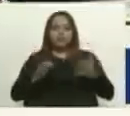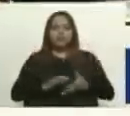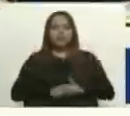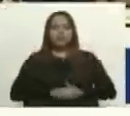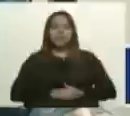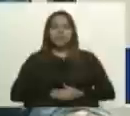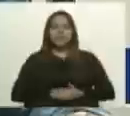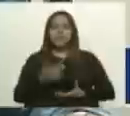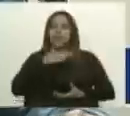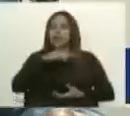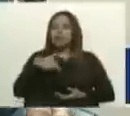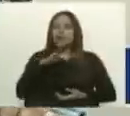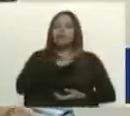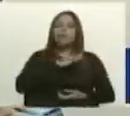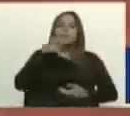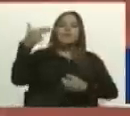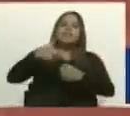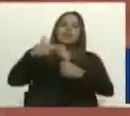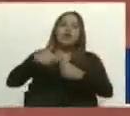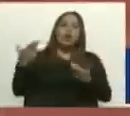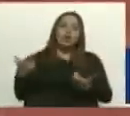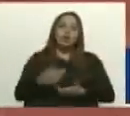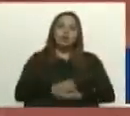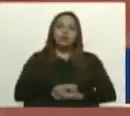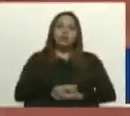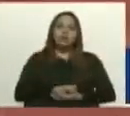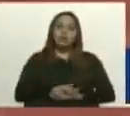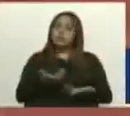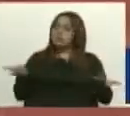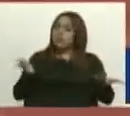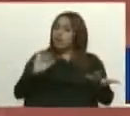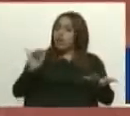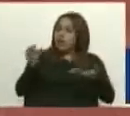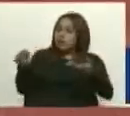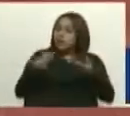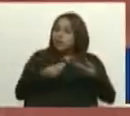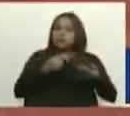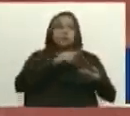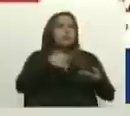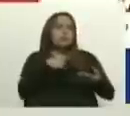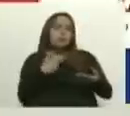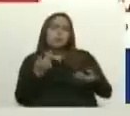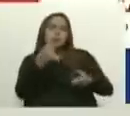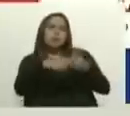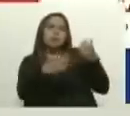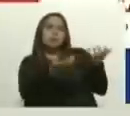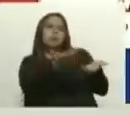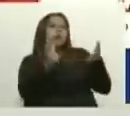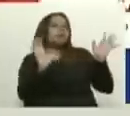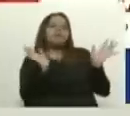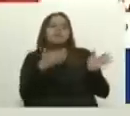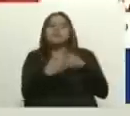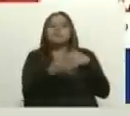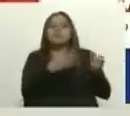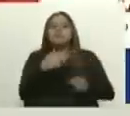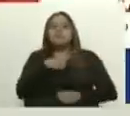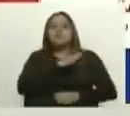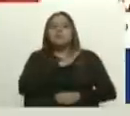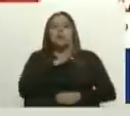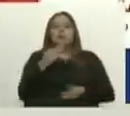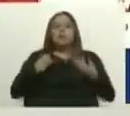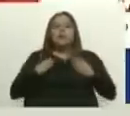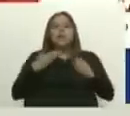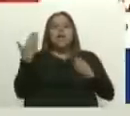Es nuestro petróleo. Que nos los dejen, nosotros prendemos mechurrio, ¿será? Como vivían los pueblos